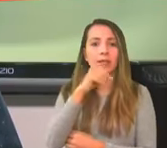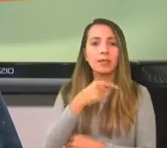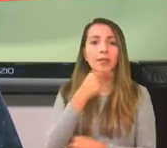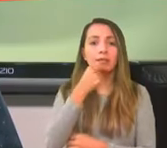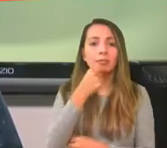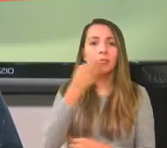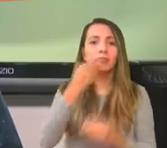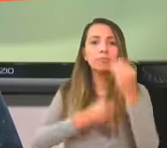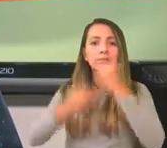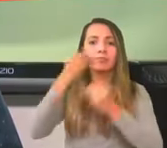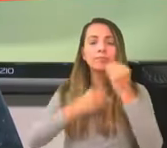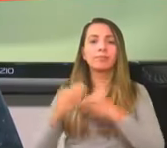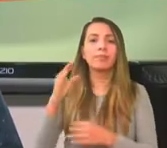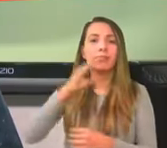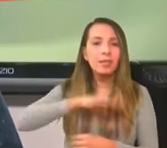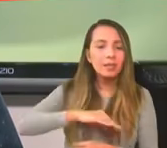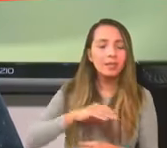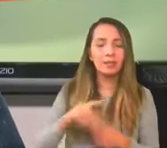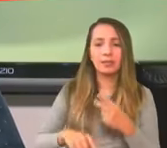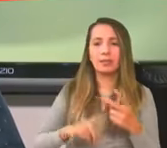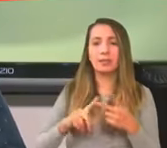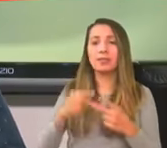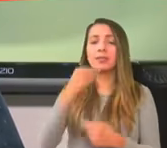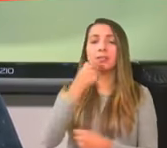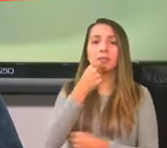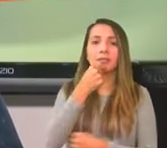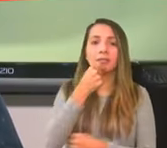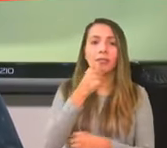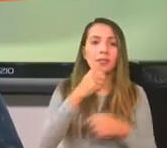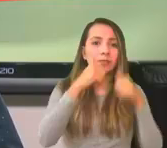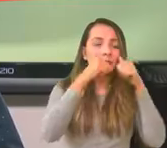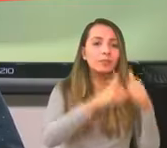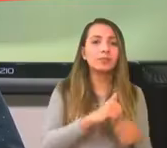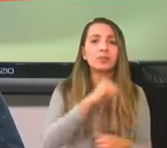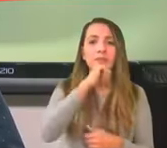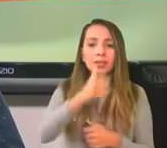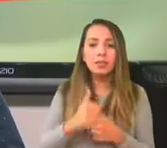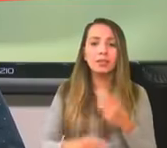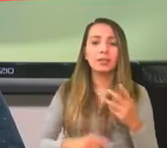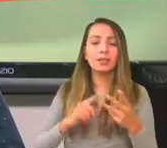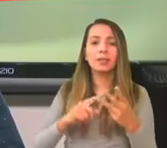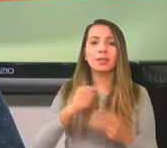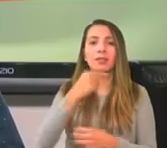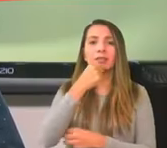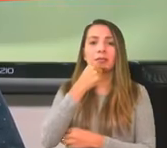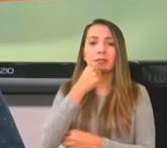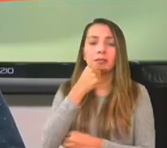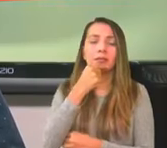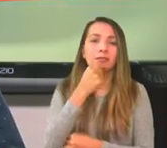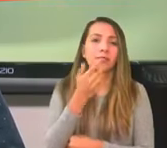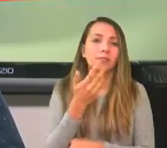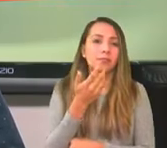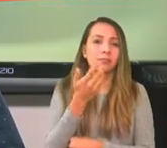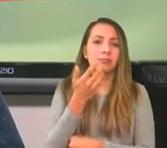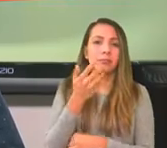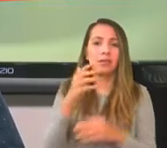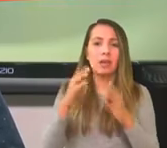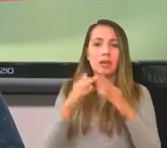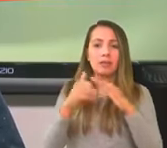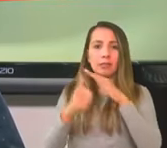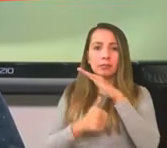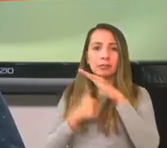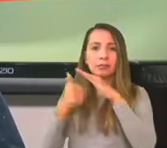mal alimentados, niños sin contención, niños con agresión, niños